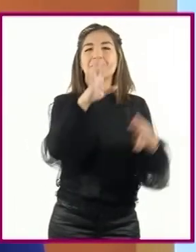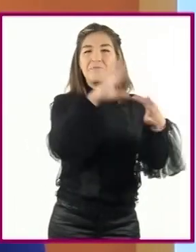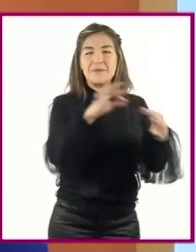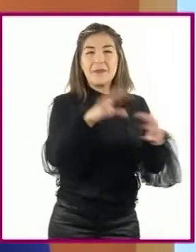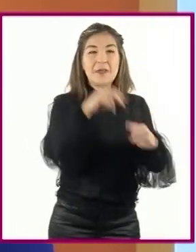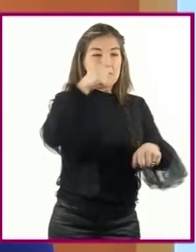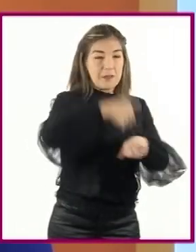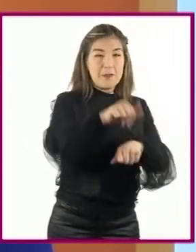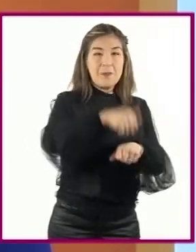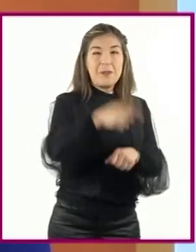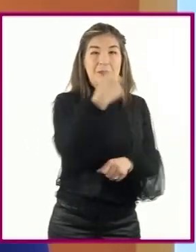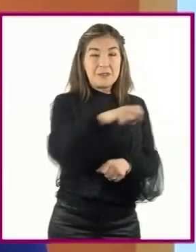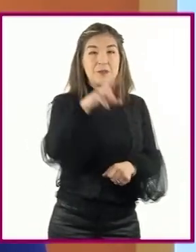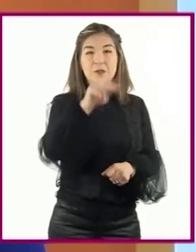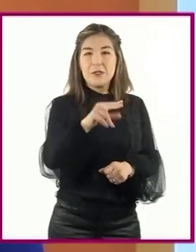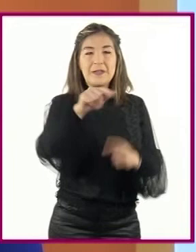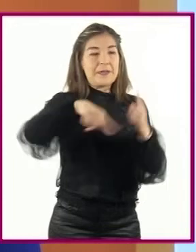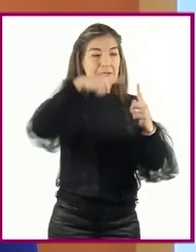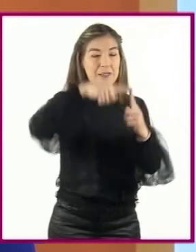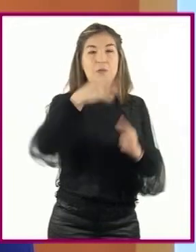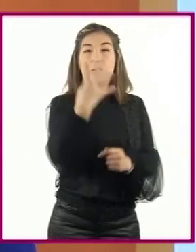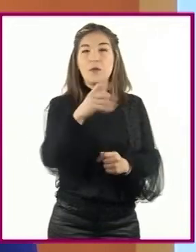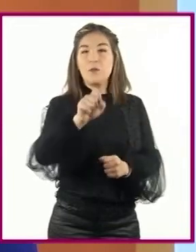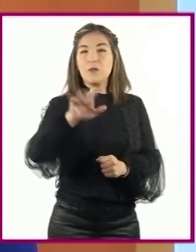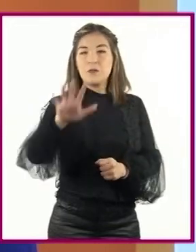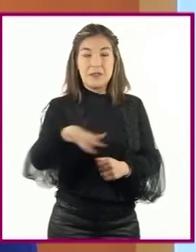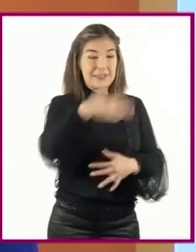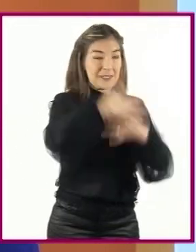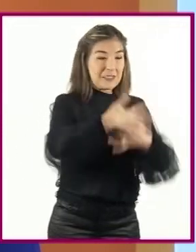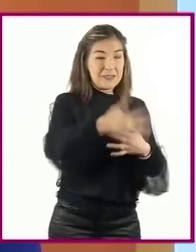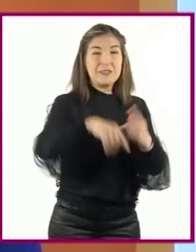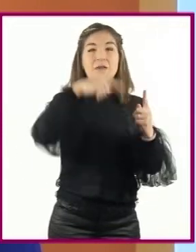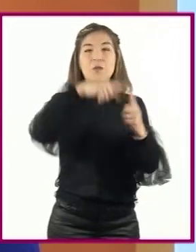operaciones 180 entre 4.5, 15 entre